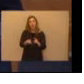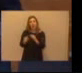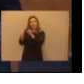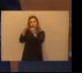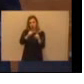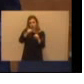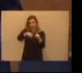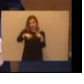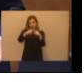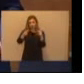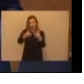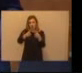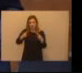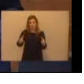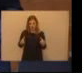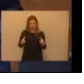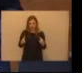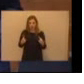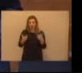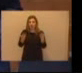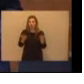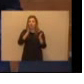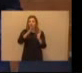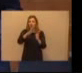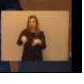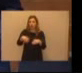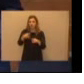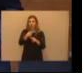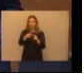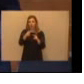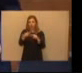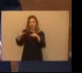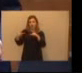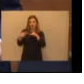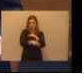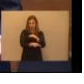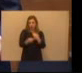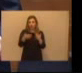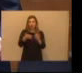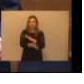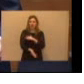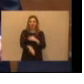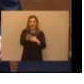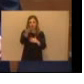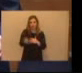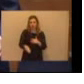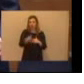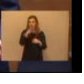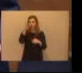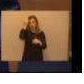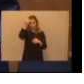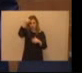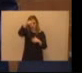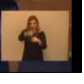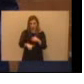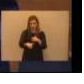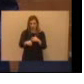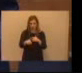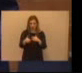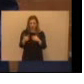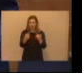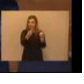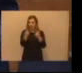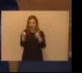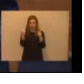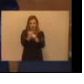en nuestra comunidad. Y he reservado para, al final, las políticas de prevención, que son esenciales, porque pienso que es aquí donde más queda